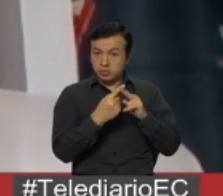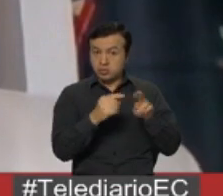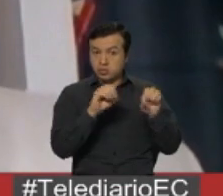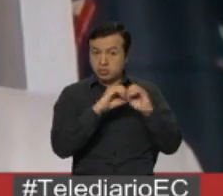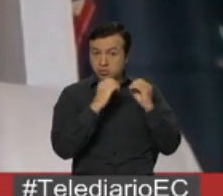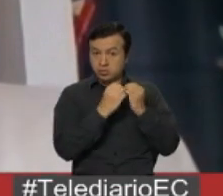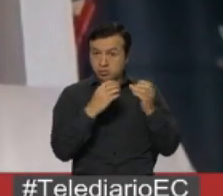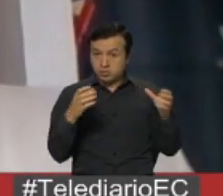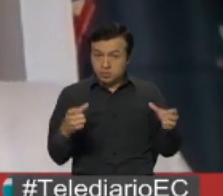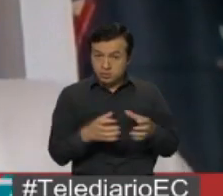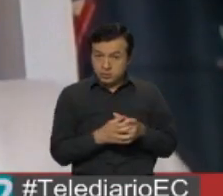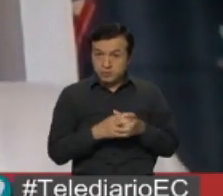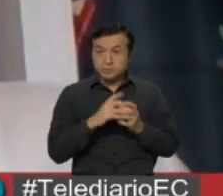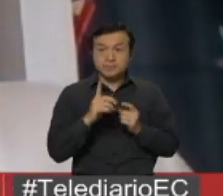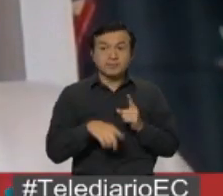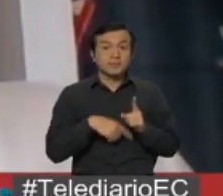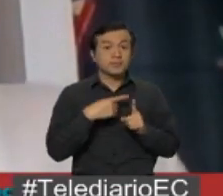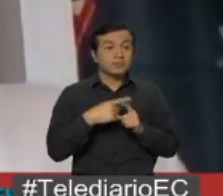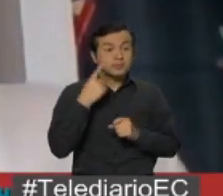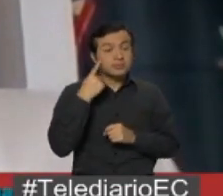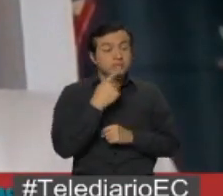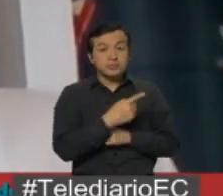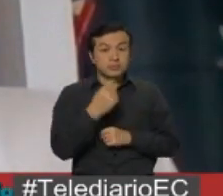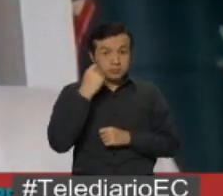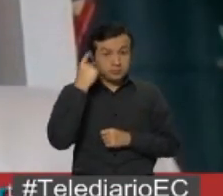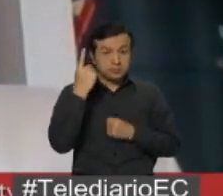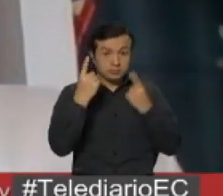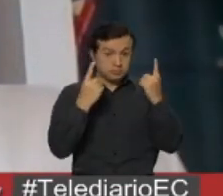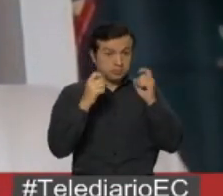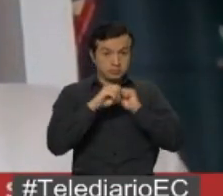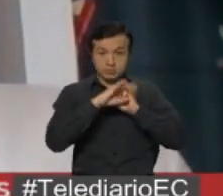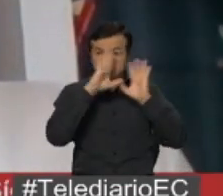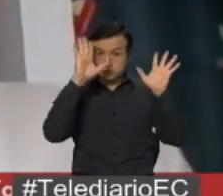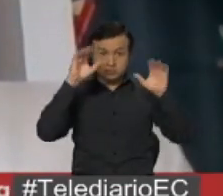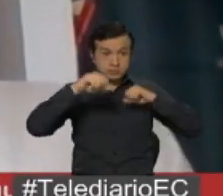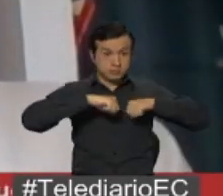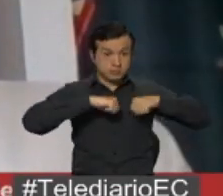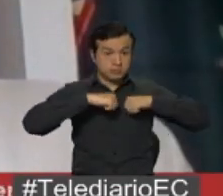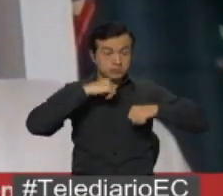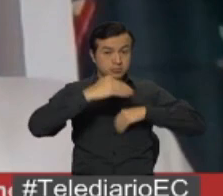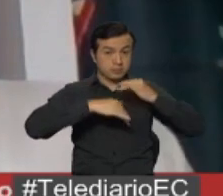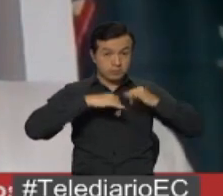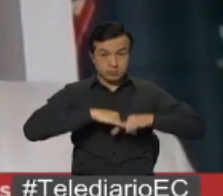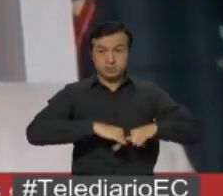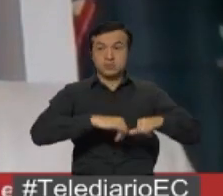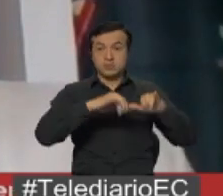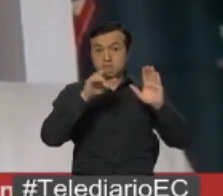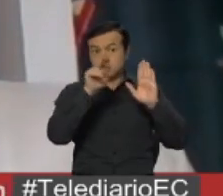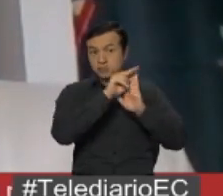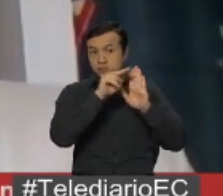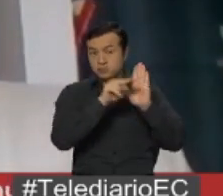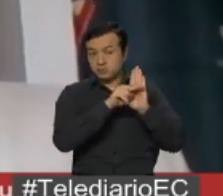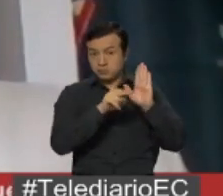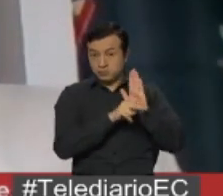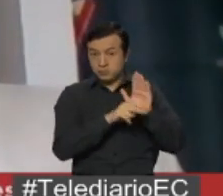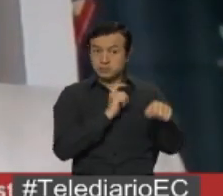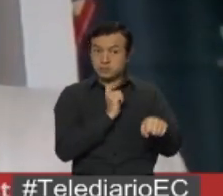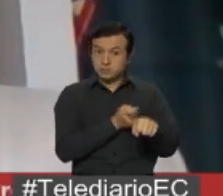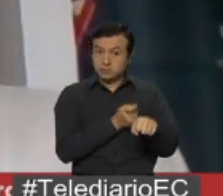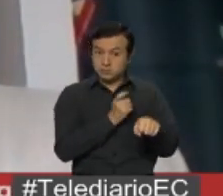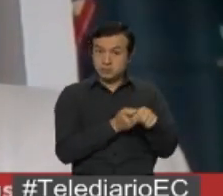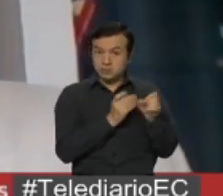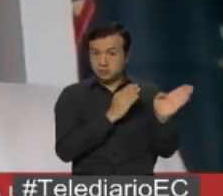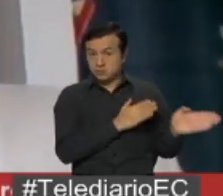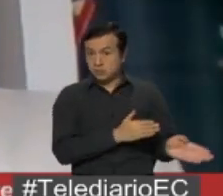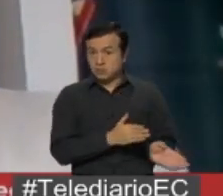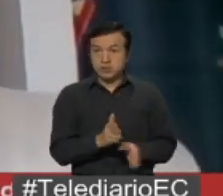organizaciones y como deberá entenderse y gestionarse de aquí en adelante la normativa específica para que